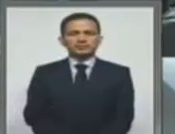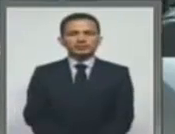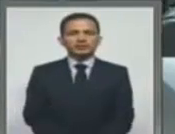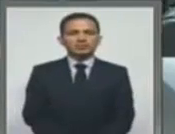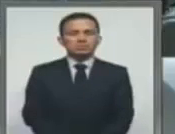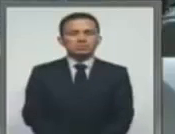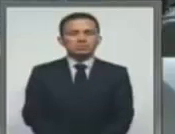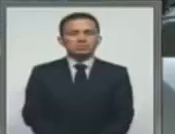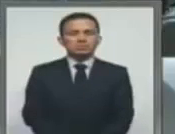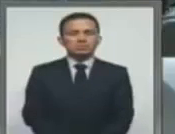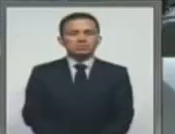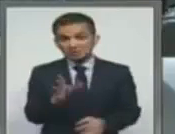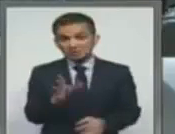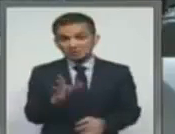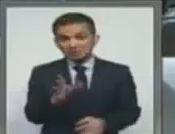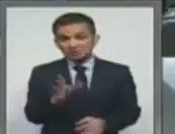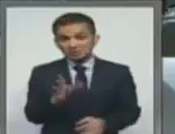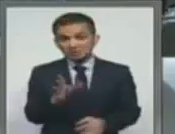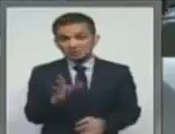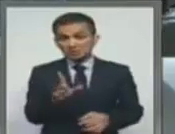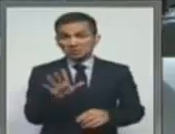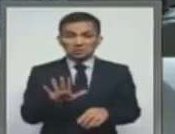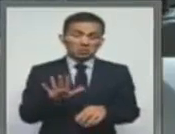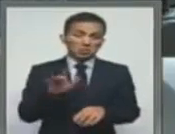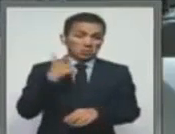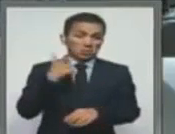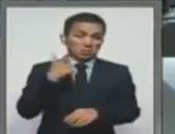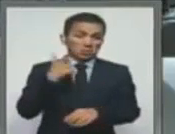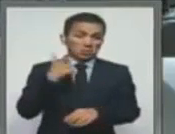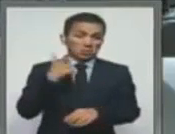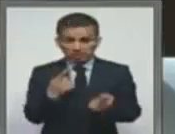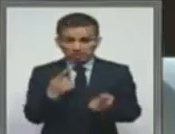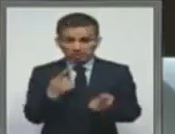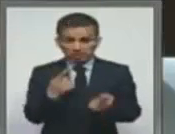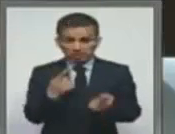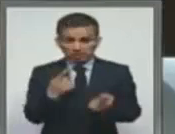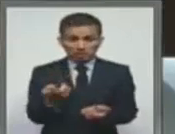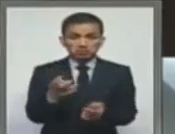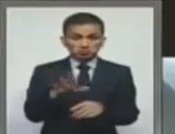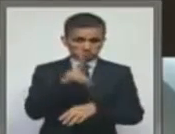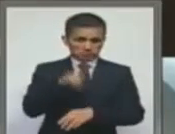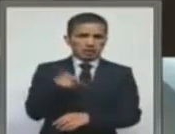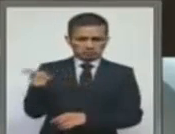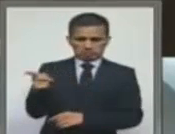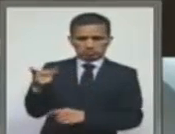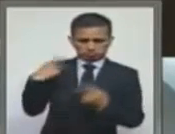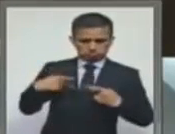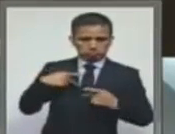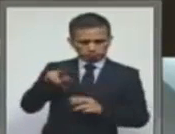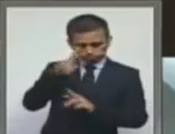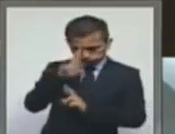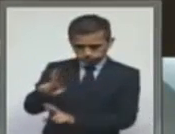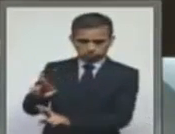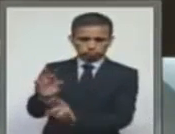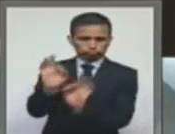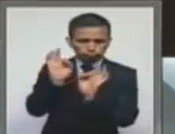Triste que no se quiera entrar al debate y que se hable así de una persona con ese prestigio y con esa